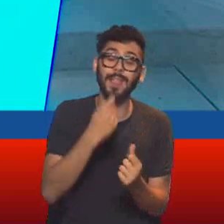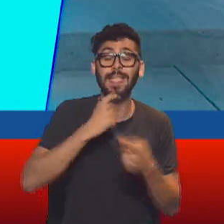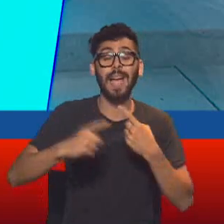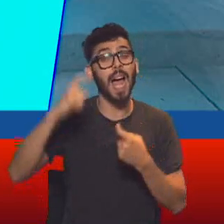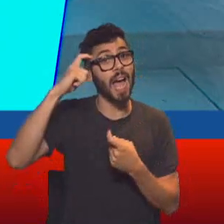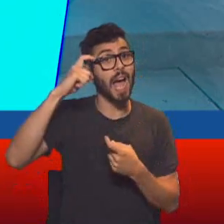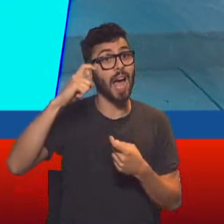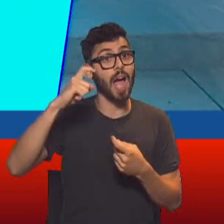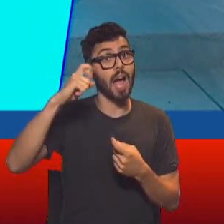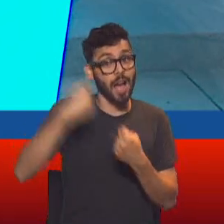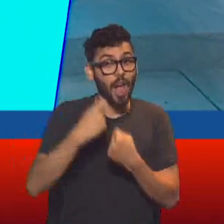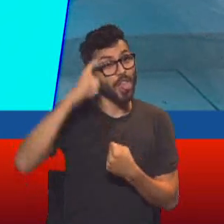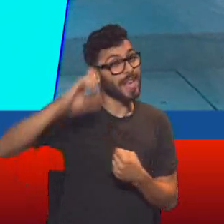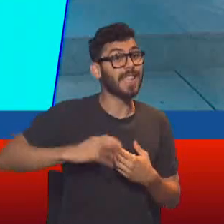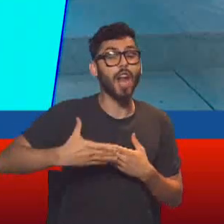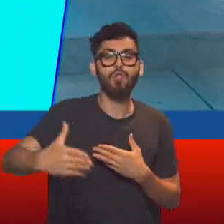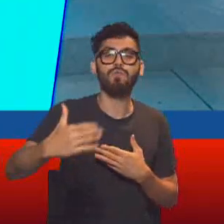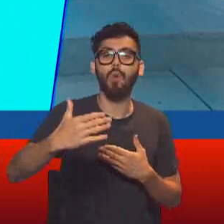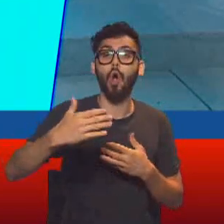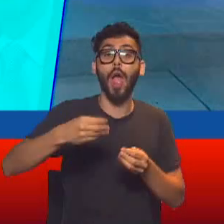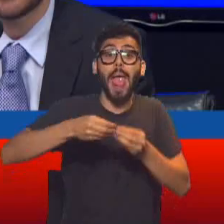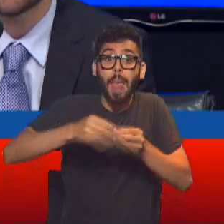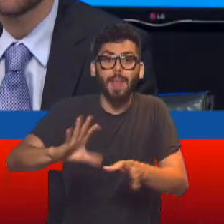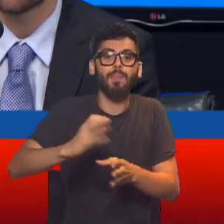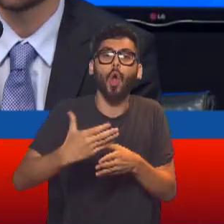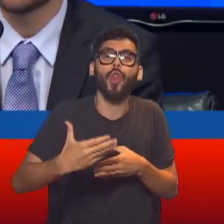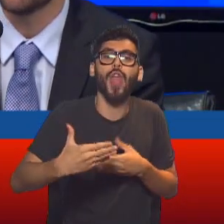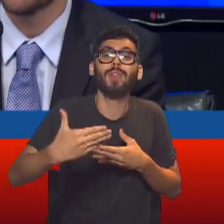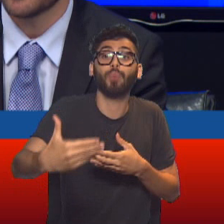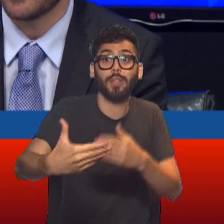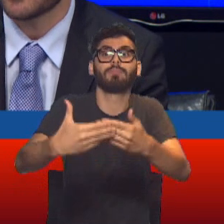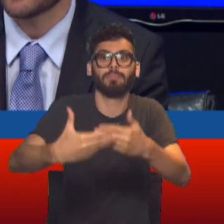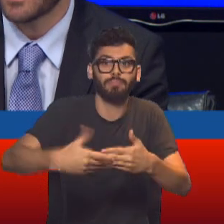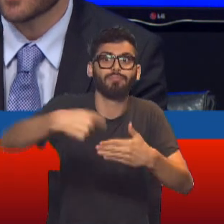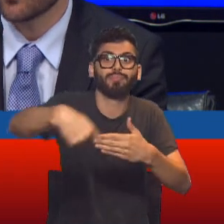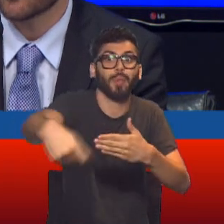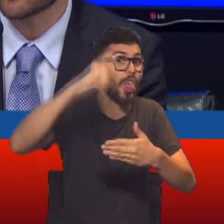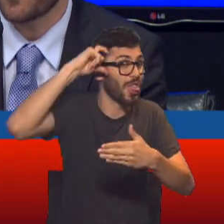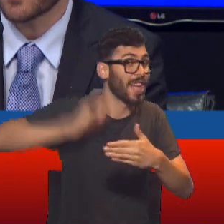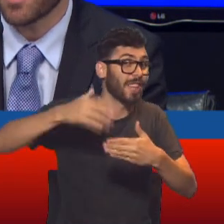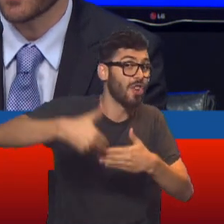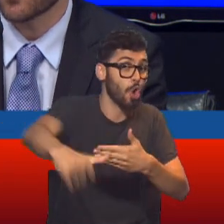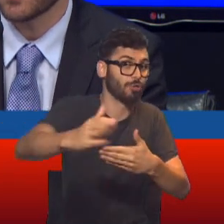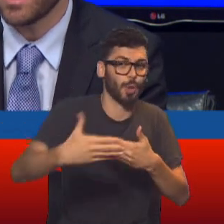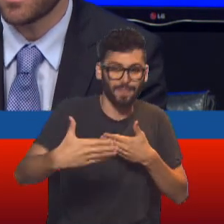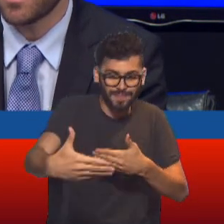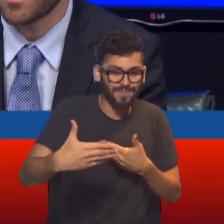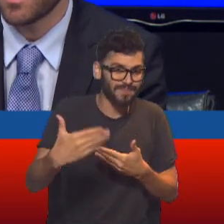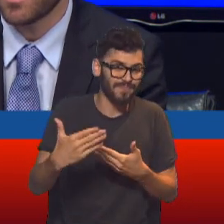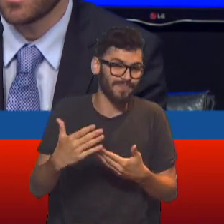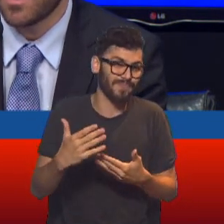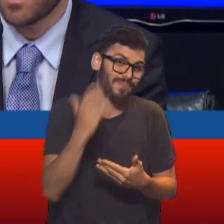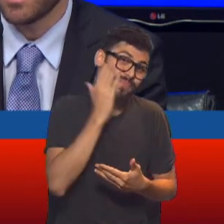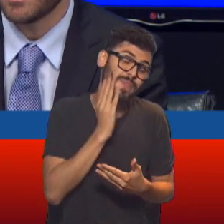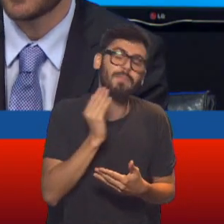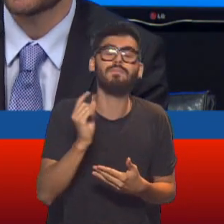años implique algunos años de gracia antes de empezar a pagar, Sí. pero luego de eso es bastante. De hecho, por ejemplo, las sobretasas, solo